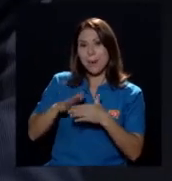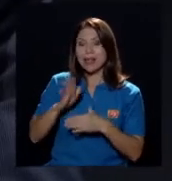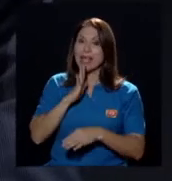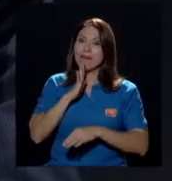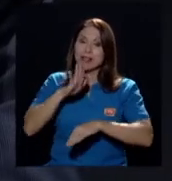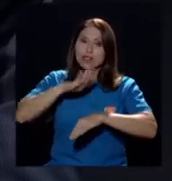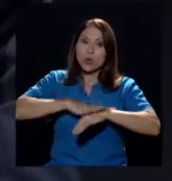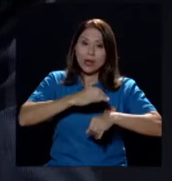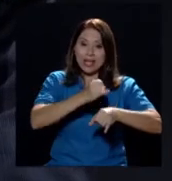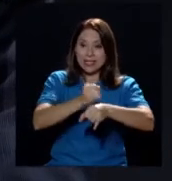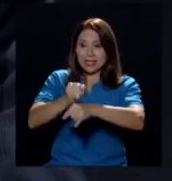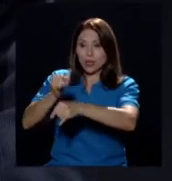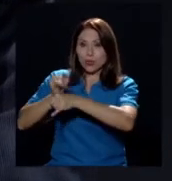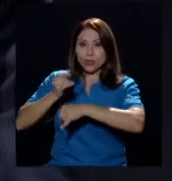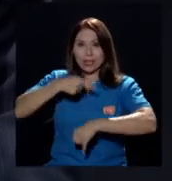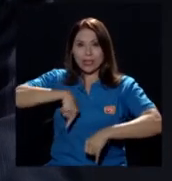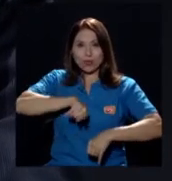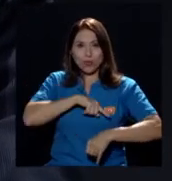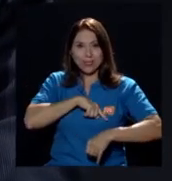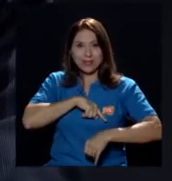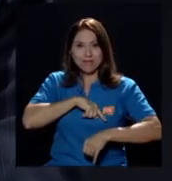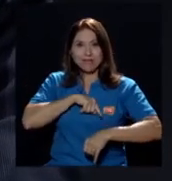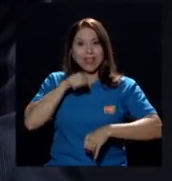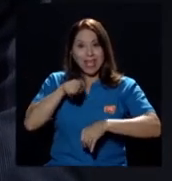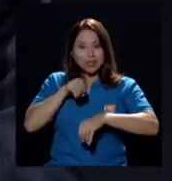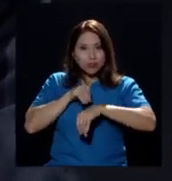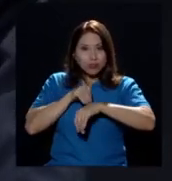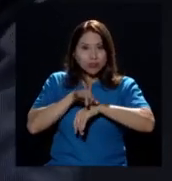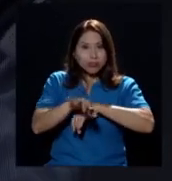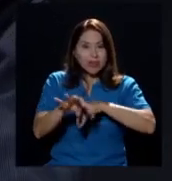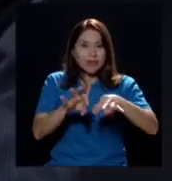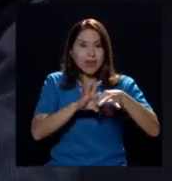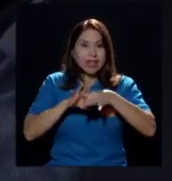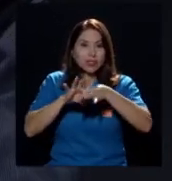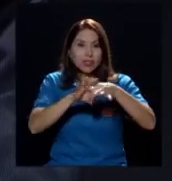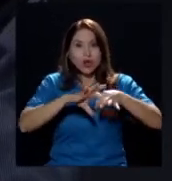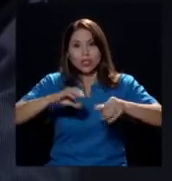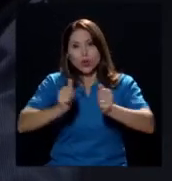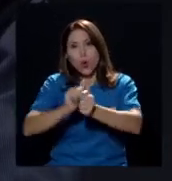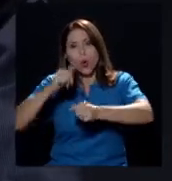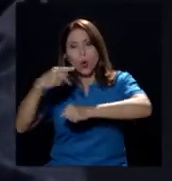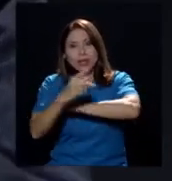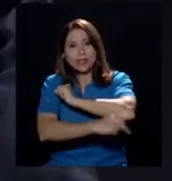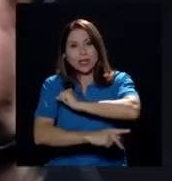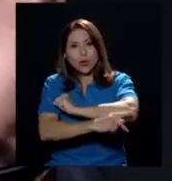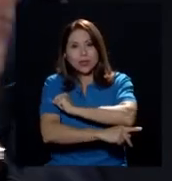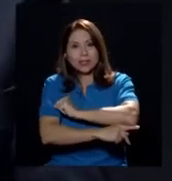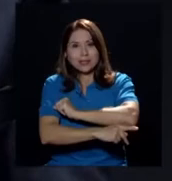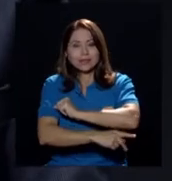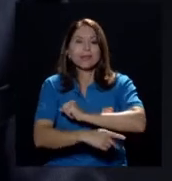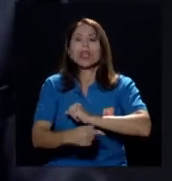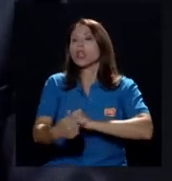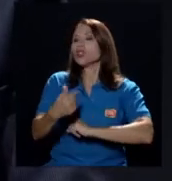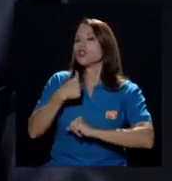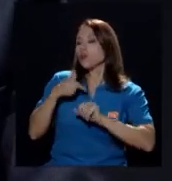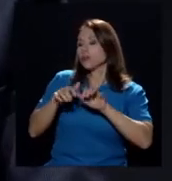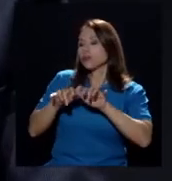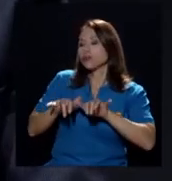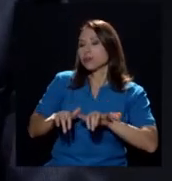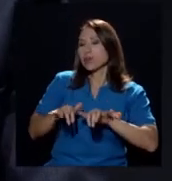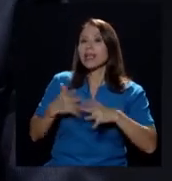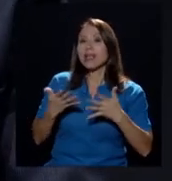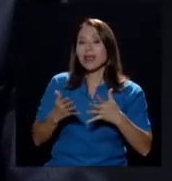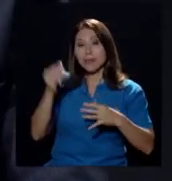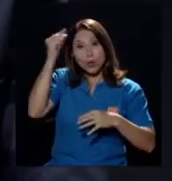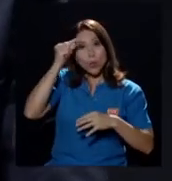institucionalidad nuestra que incide en las relaciones exteriores digamos el punto mío es que hay una serie de instituciones dentro del estado